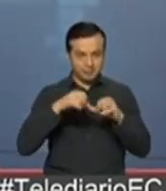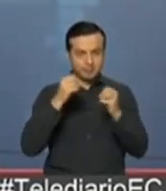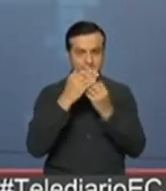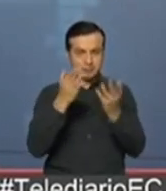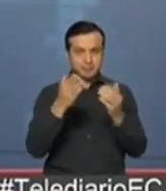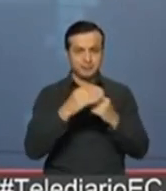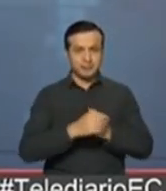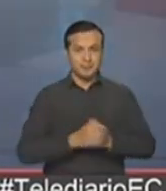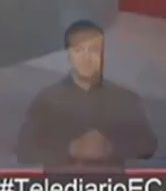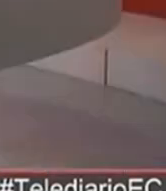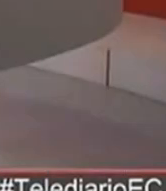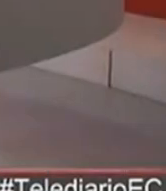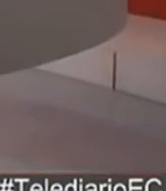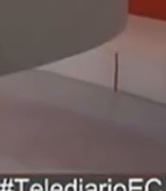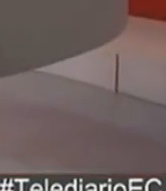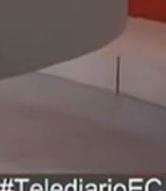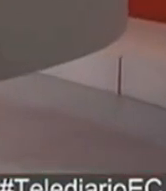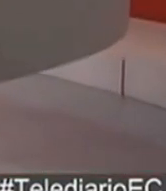en primera impresión